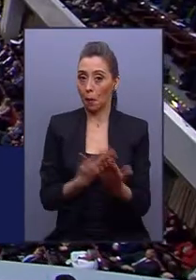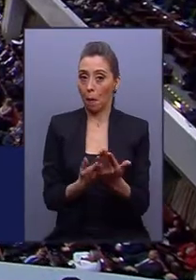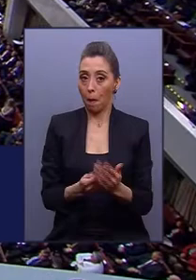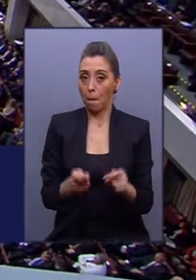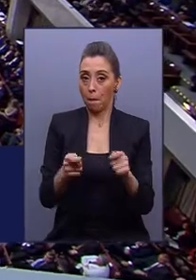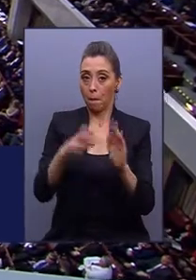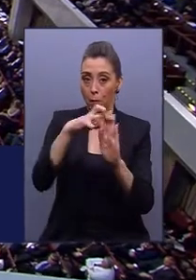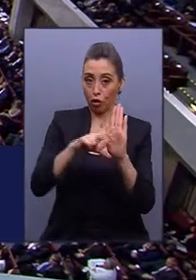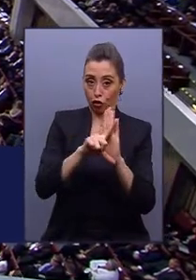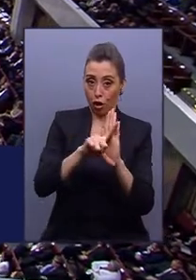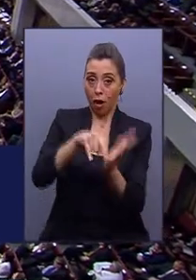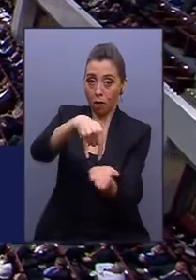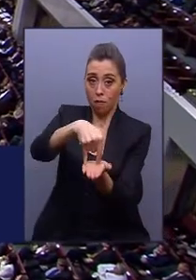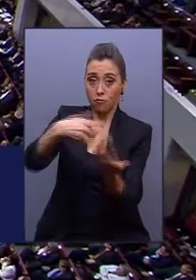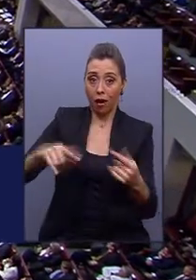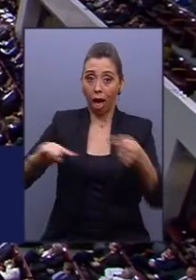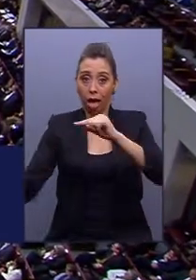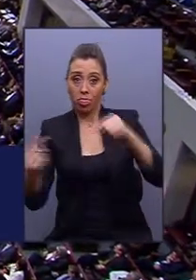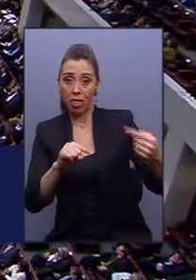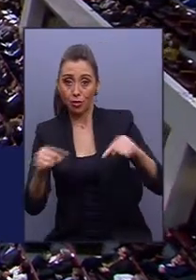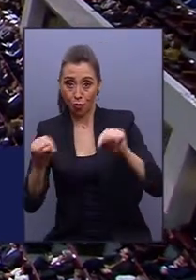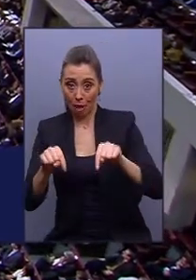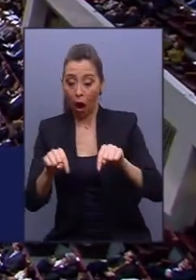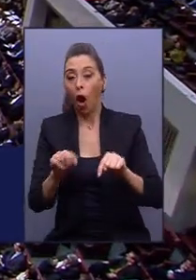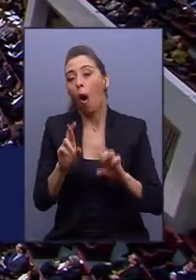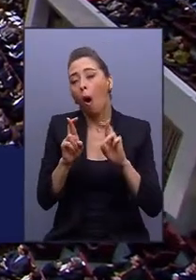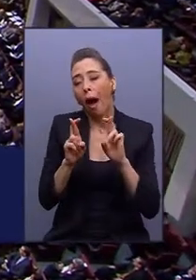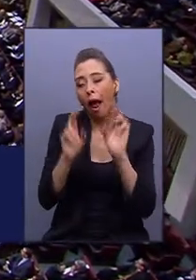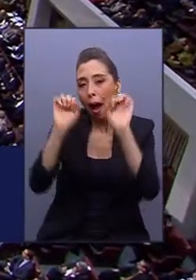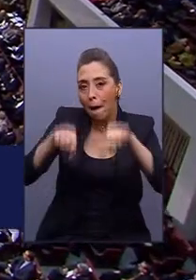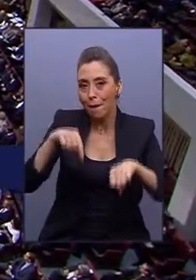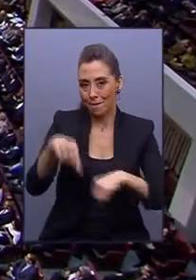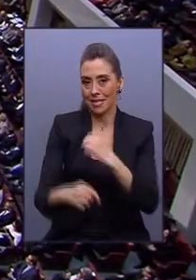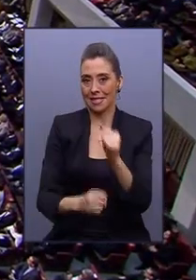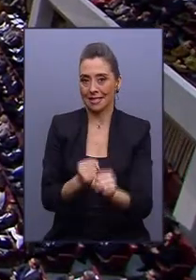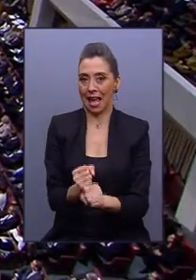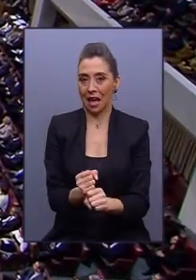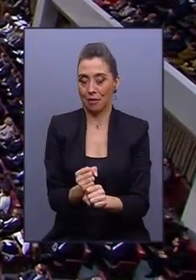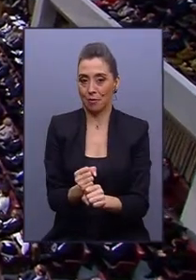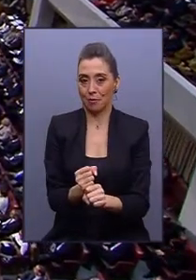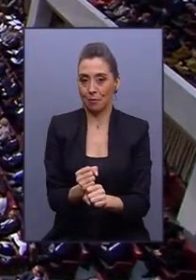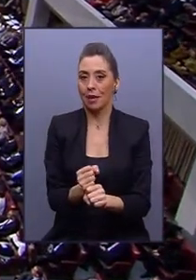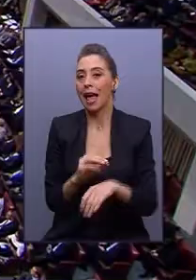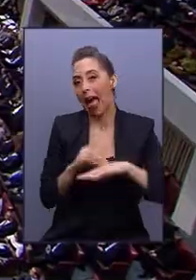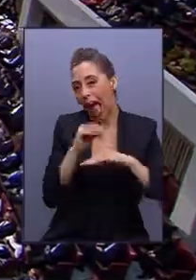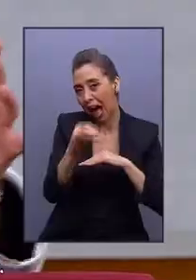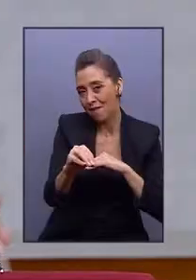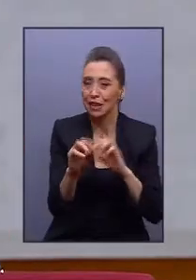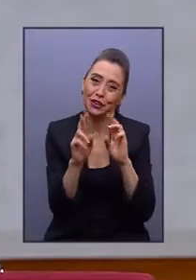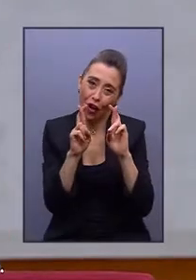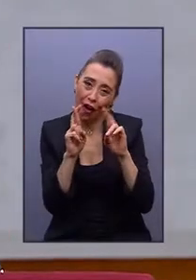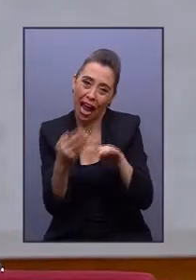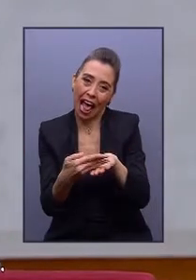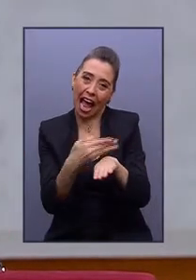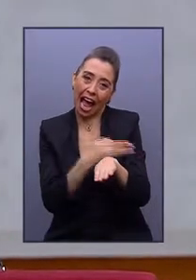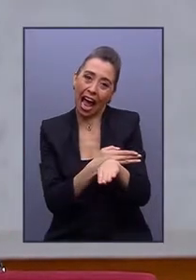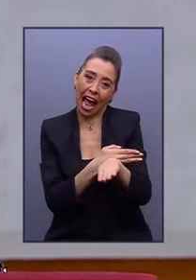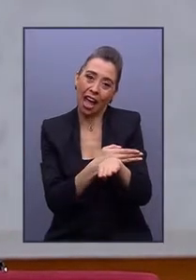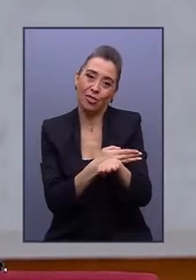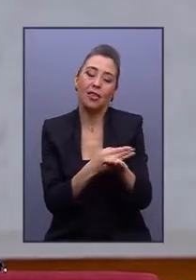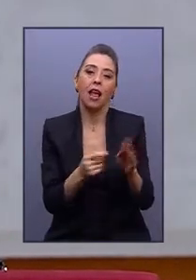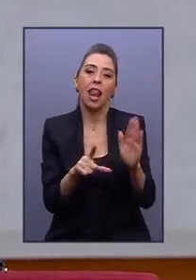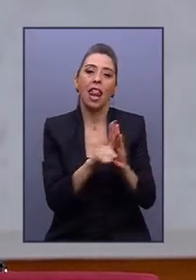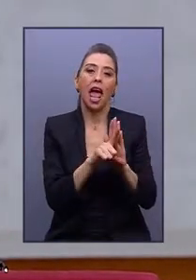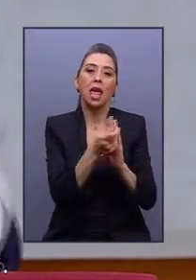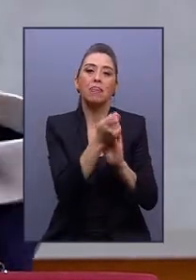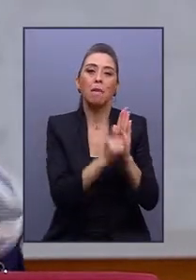se discute en este Congreso y que esperamos esté aprobada este año. Y paso un recadito, y ojalá antes que tengamos que mandar el